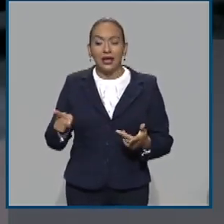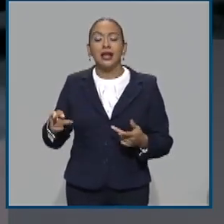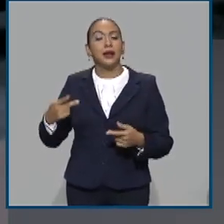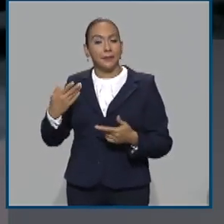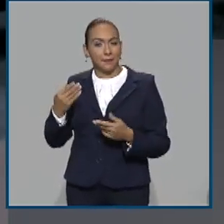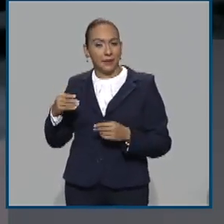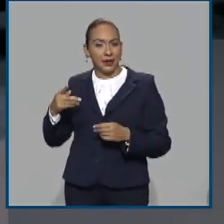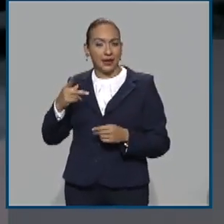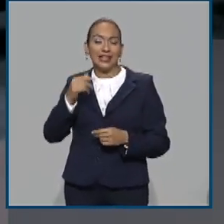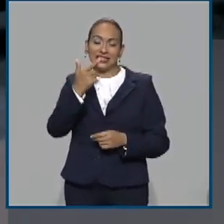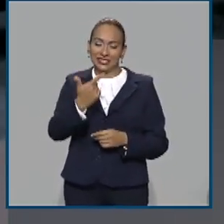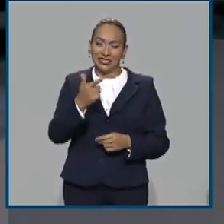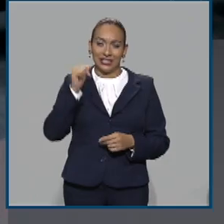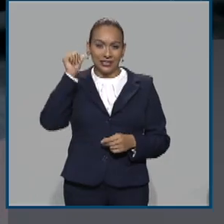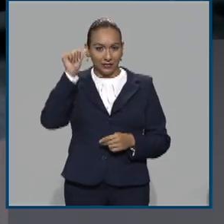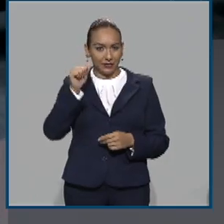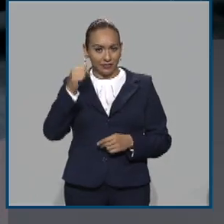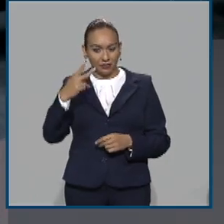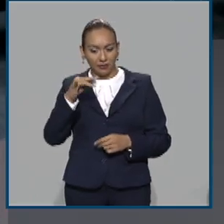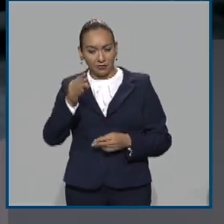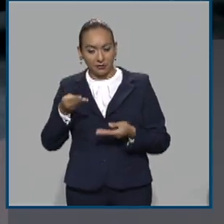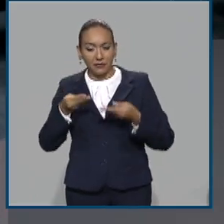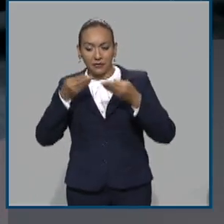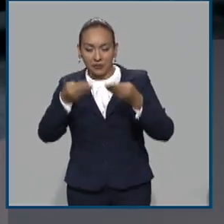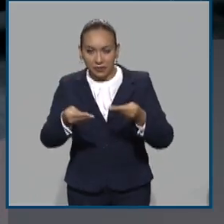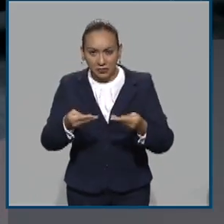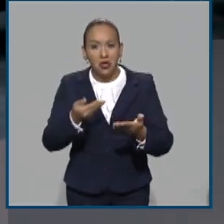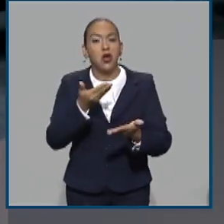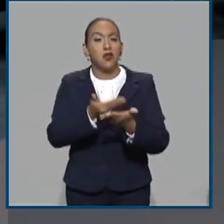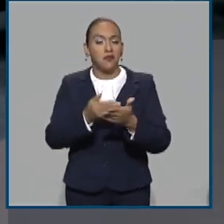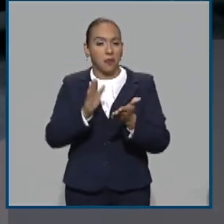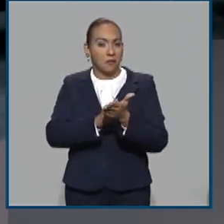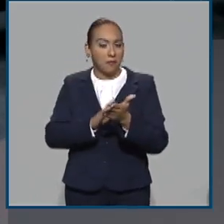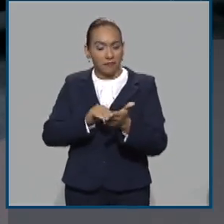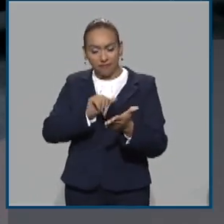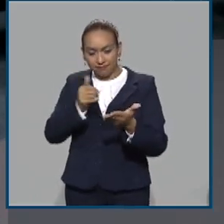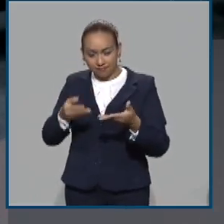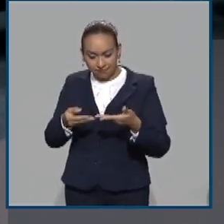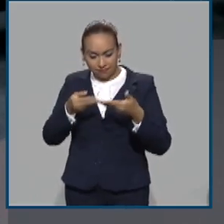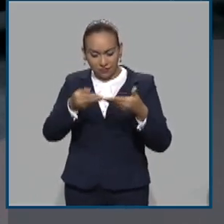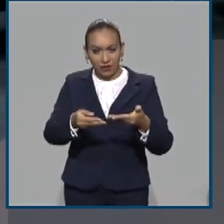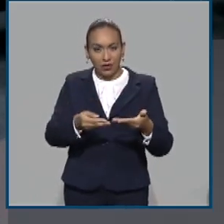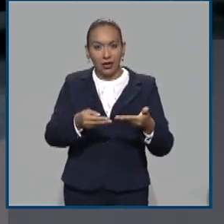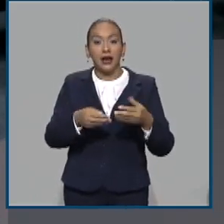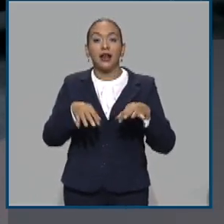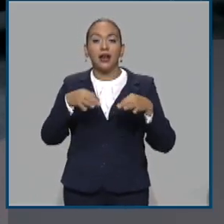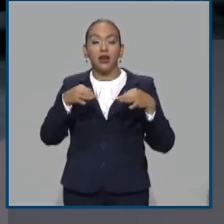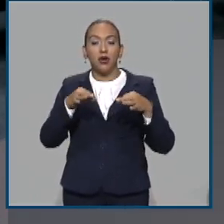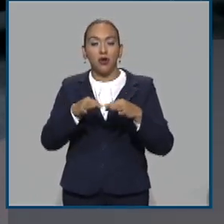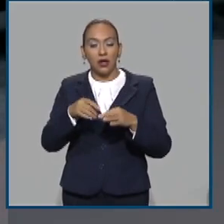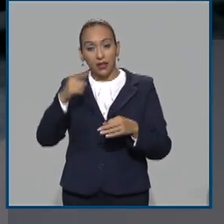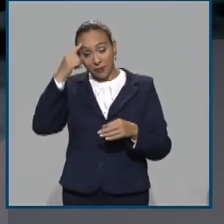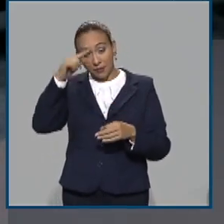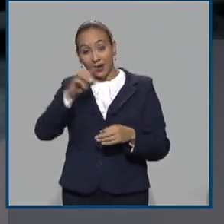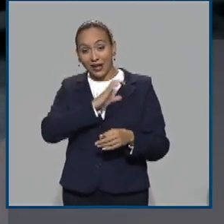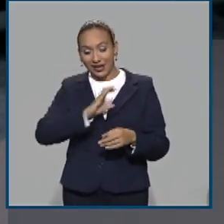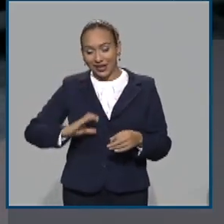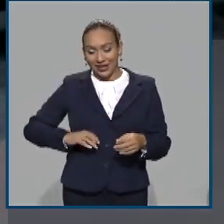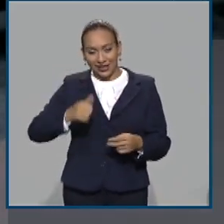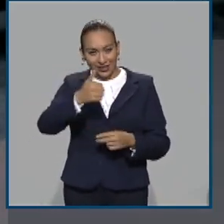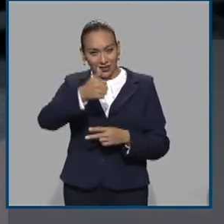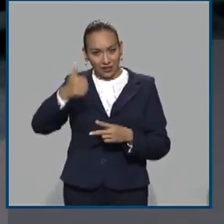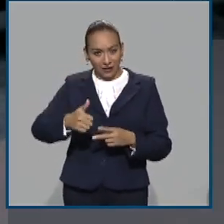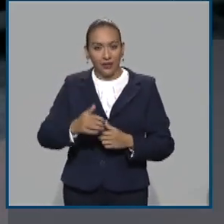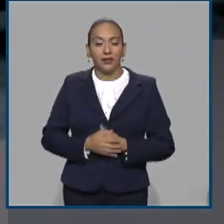requerimiento del 7 de abril, en donde fueron ofrecidas, entre otras documentales, el formato 2 de cada candidatura y, en su